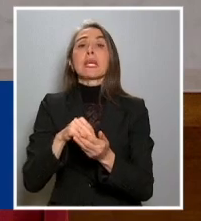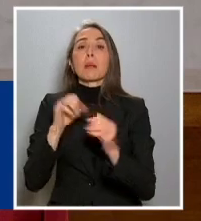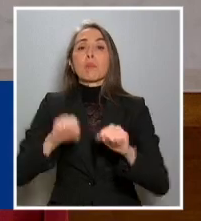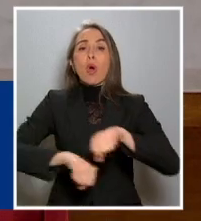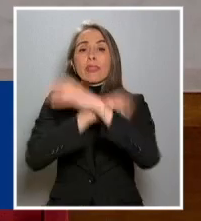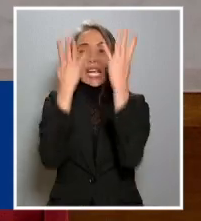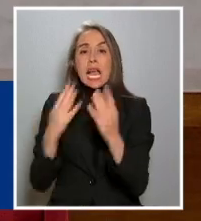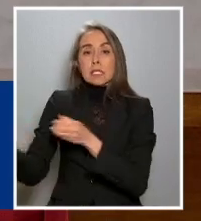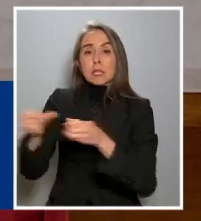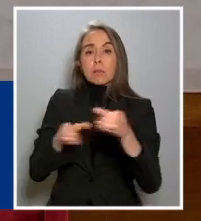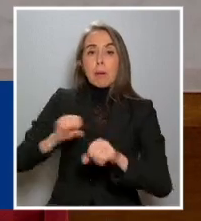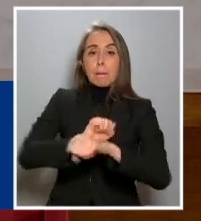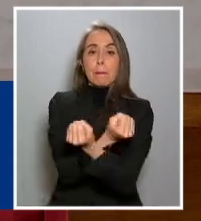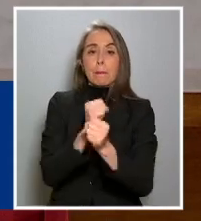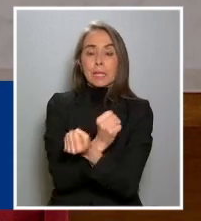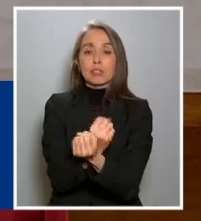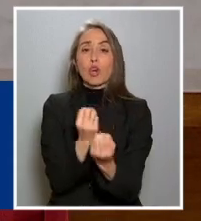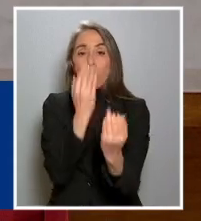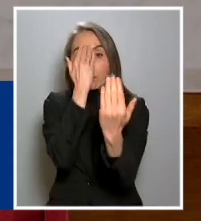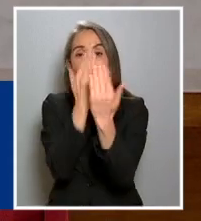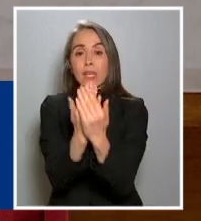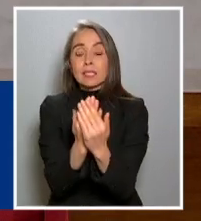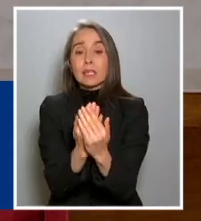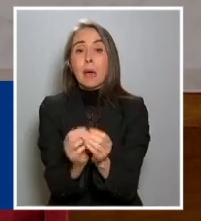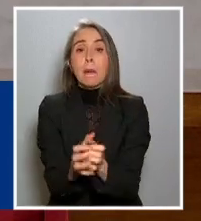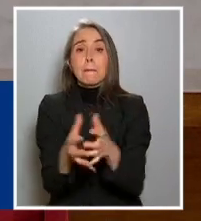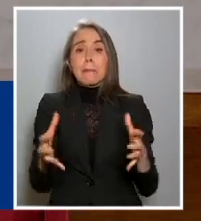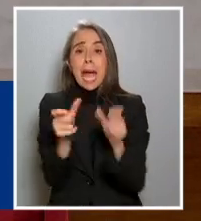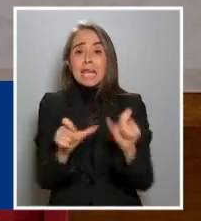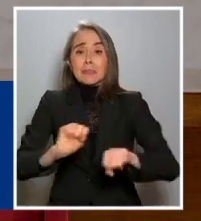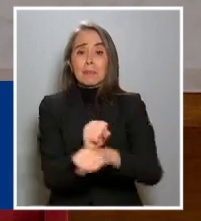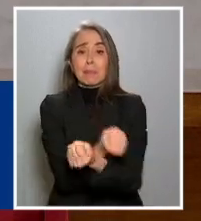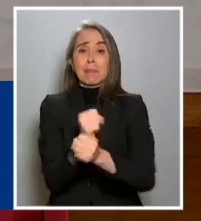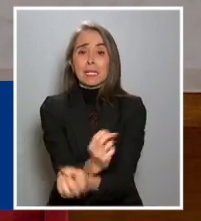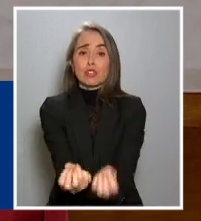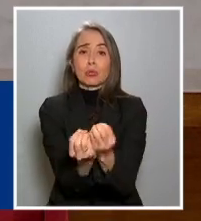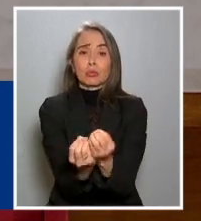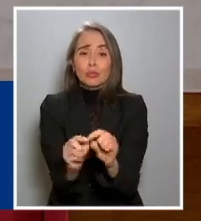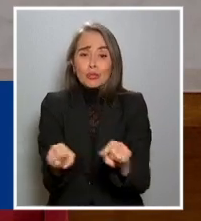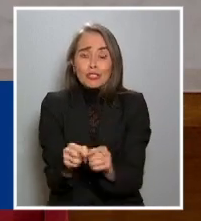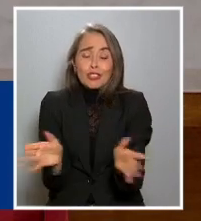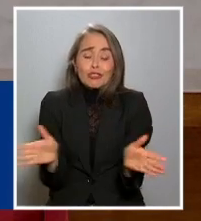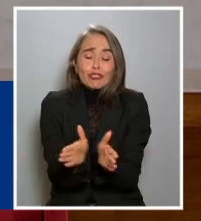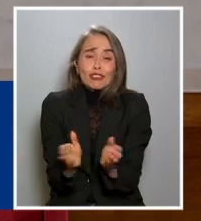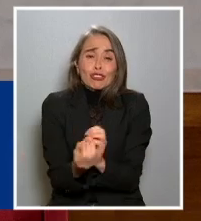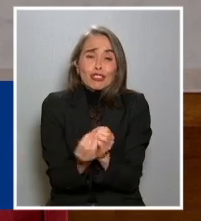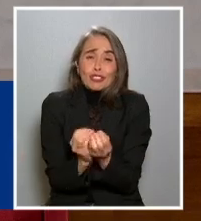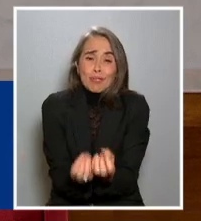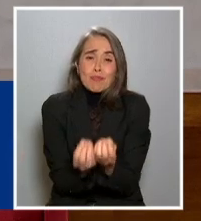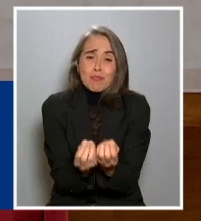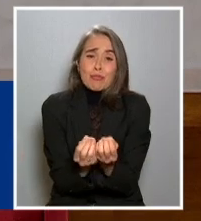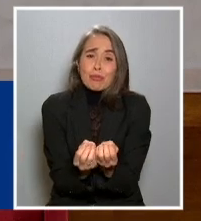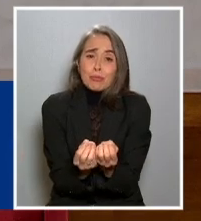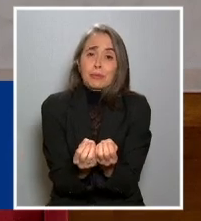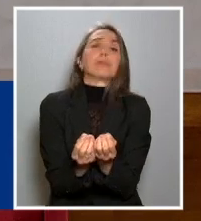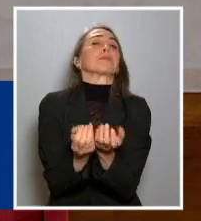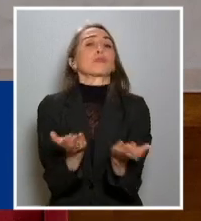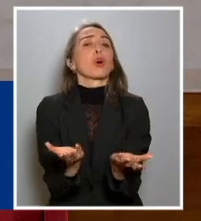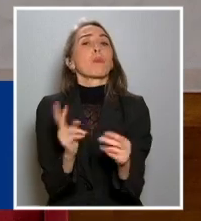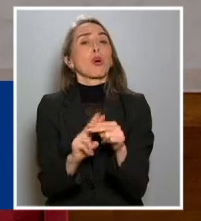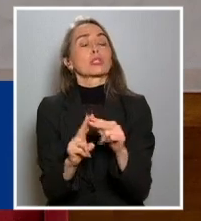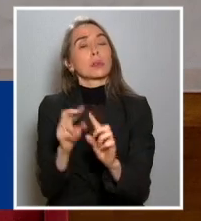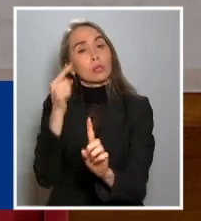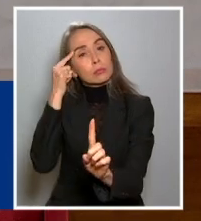poder aumentar, para así poder enfrentar el aumento de la población penal y el hacinamiento de la misma. Esto lo hacemos